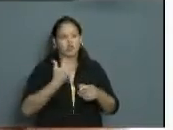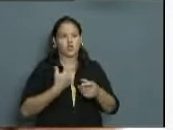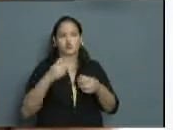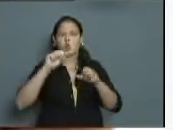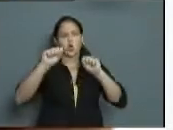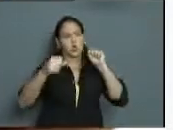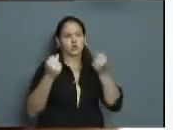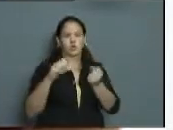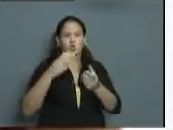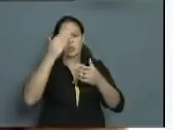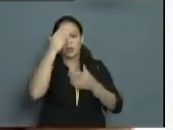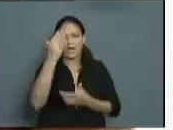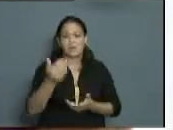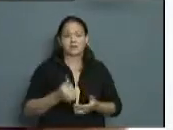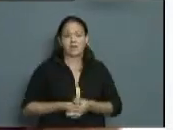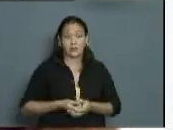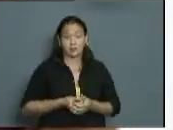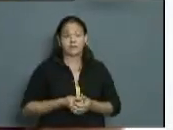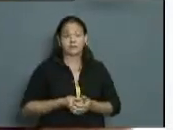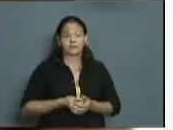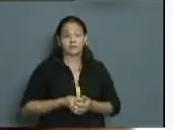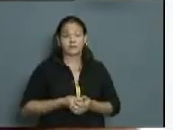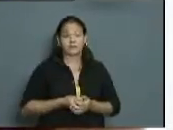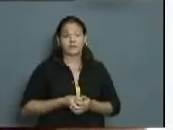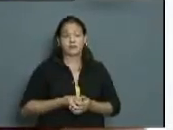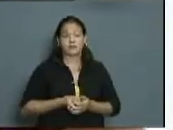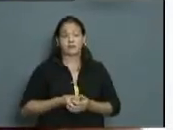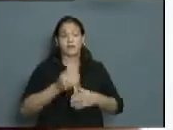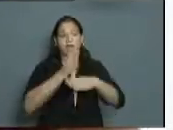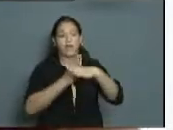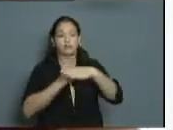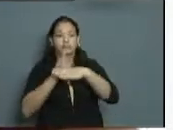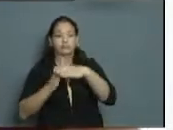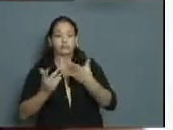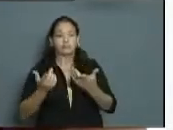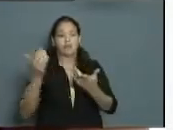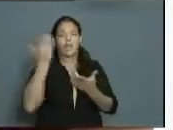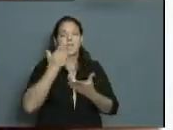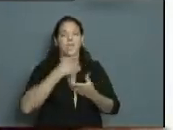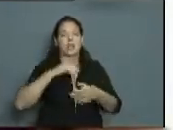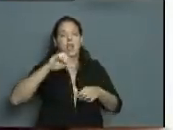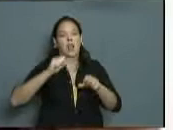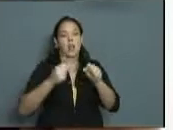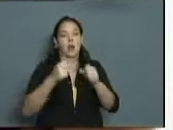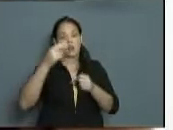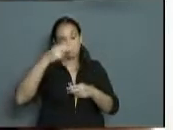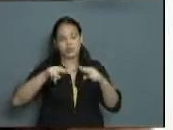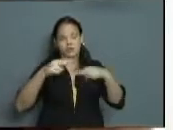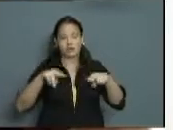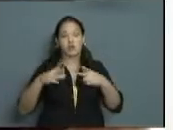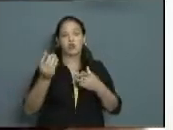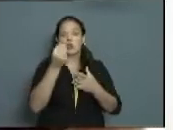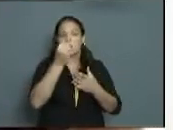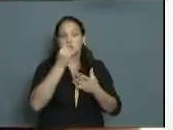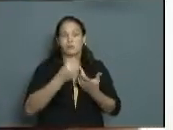damos ahora esta parte del aceite, se lo damos a la administración para que los alimentos aquí lleguen con mejor calidad a los pacientes,